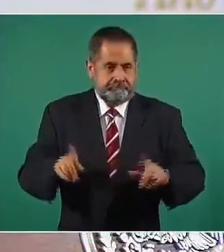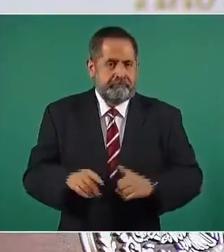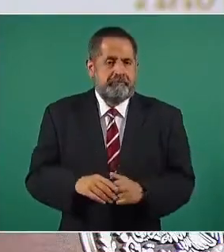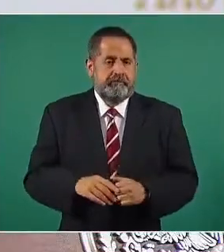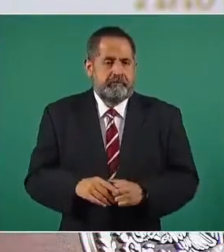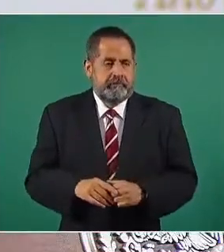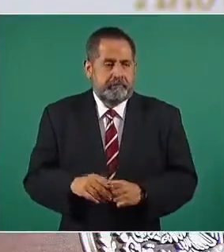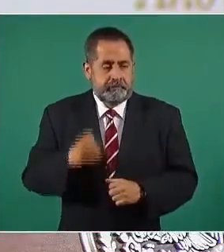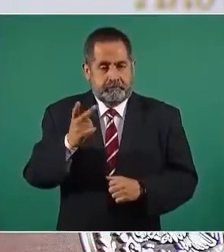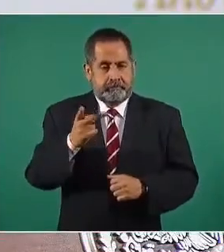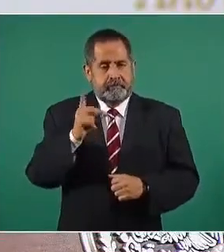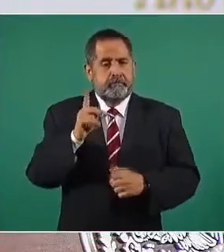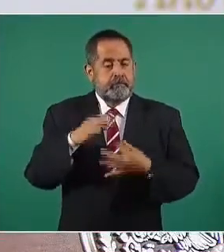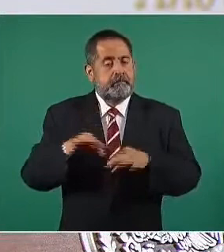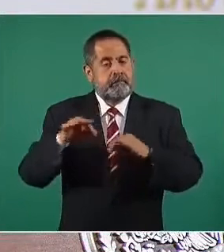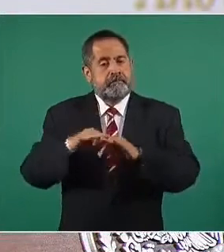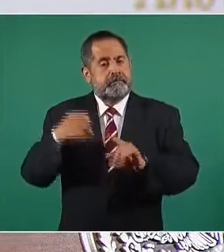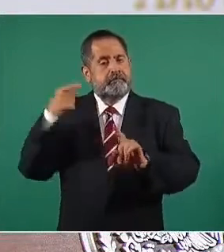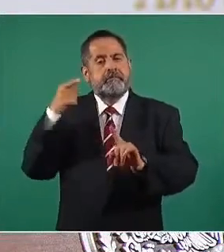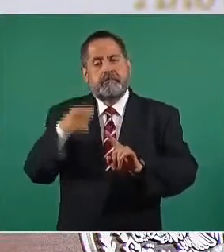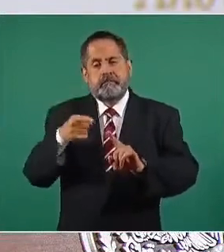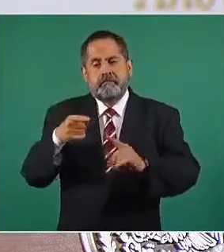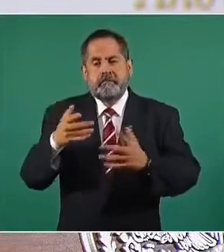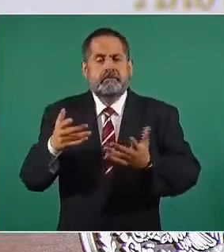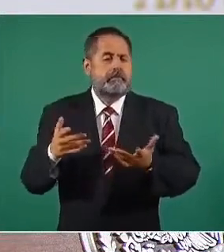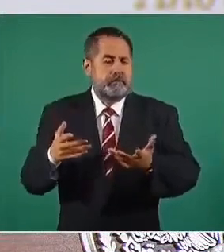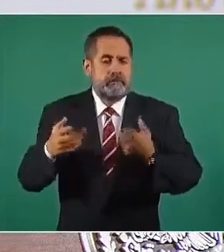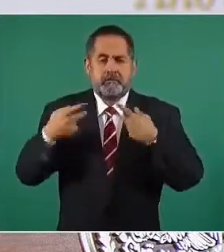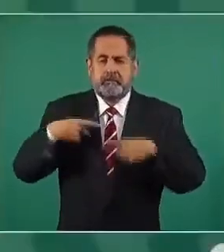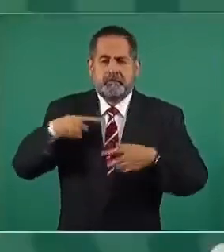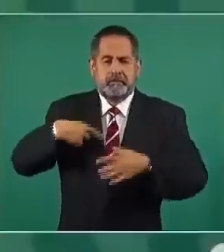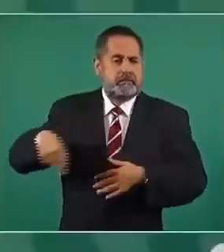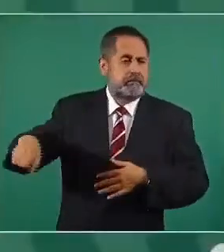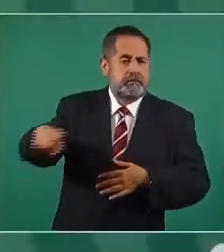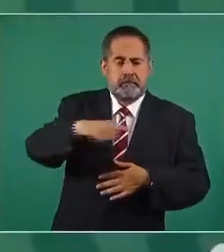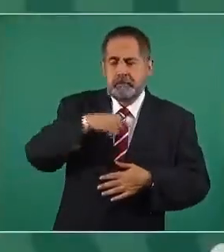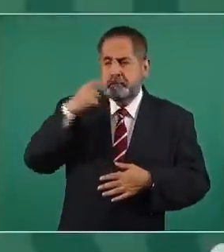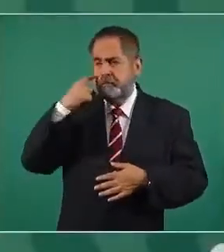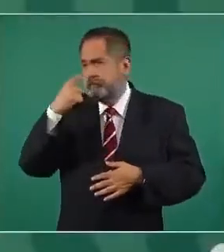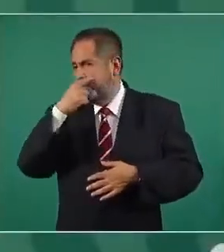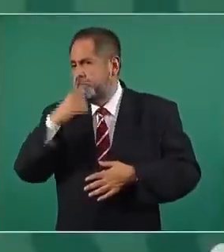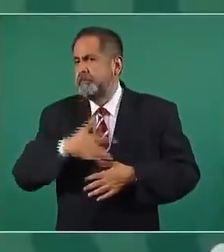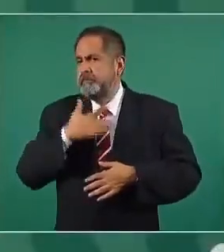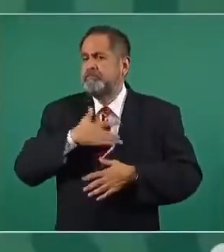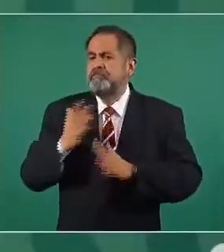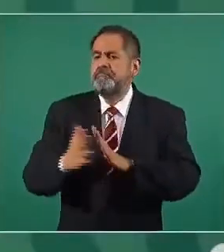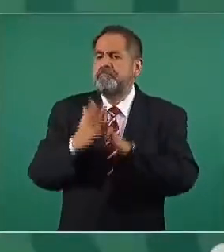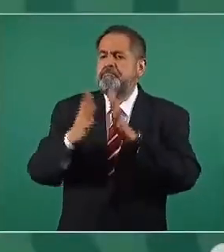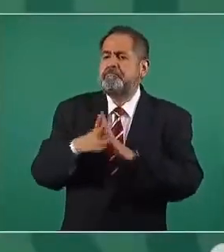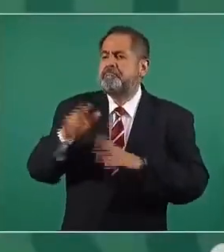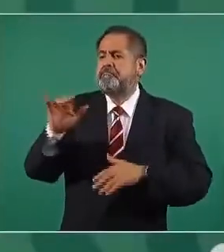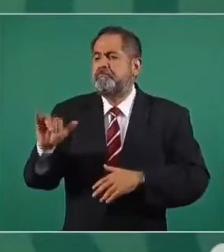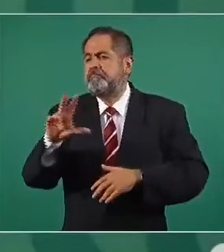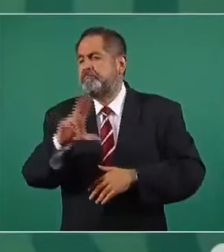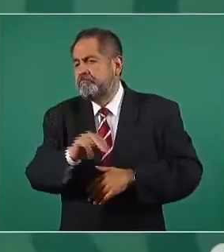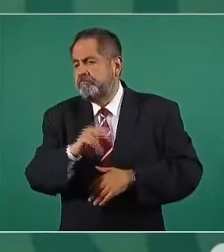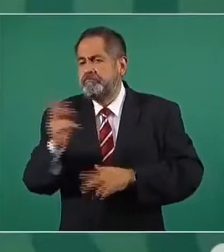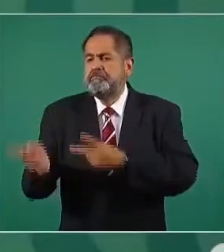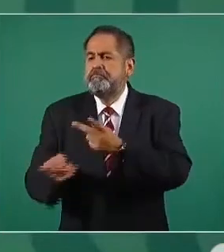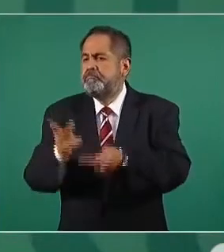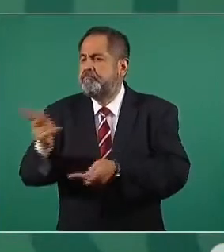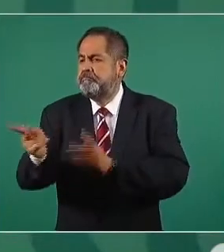pero al mismo tiempo que la gente participe, decida,